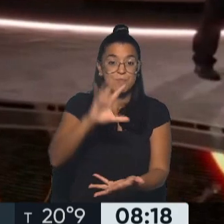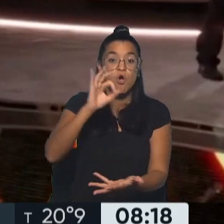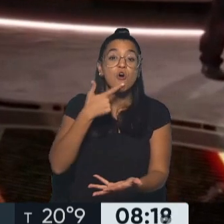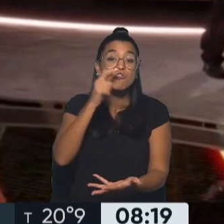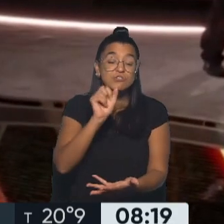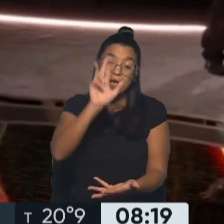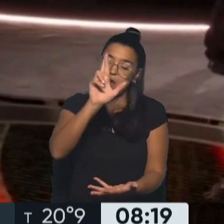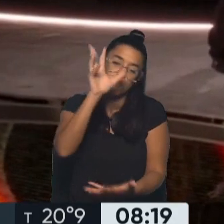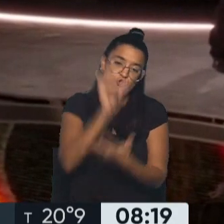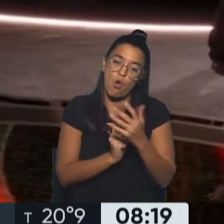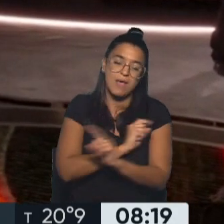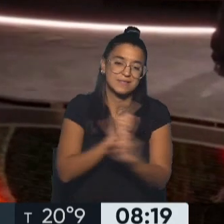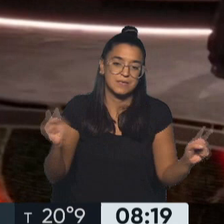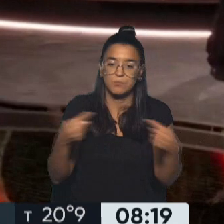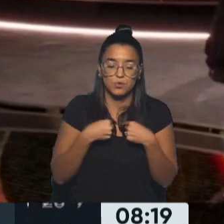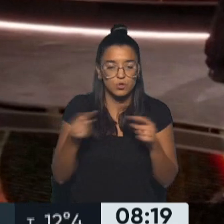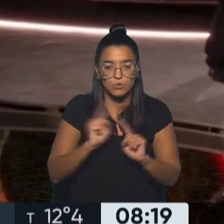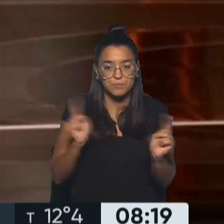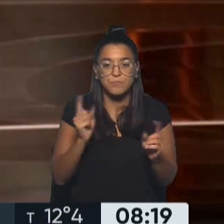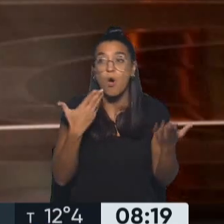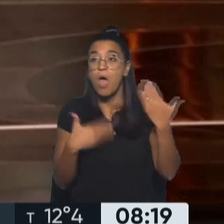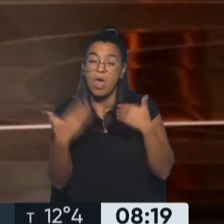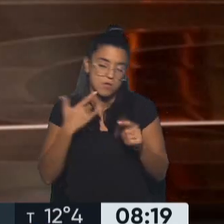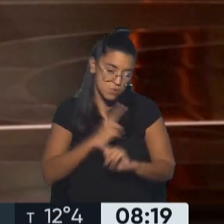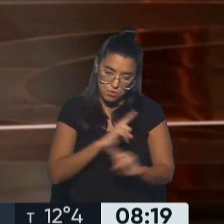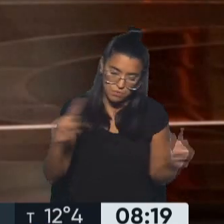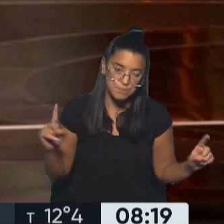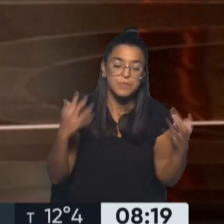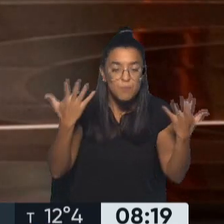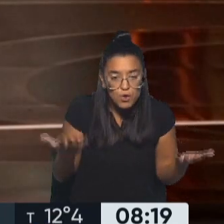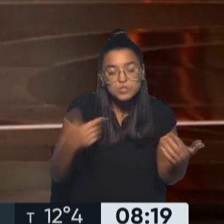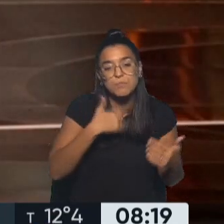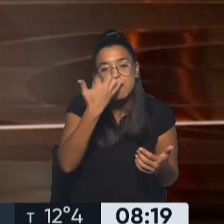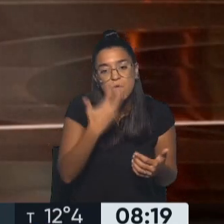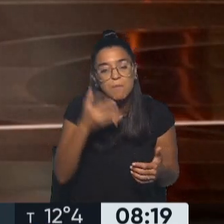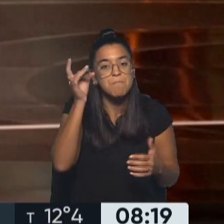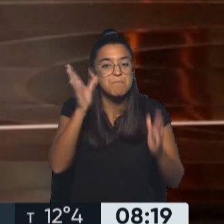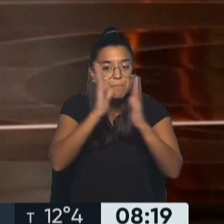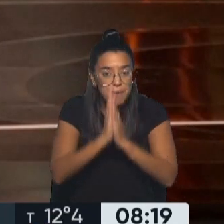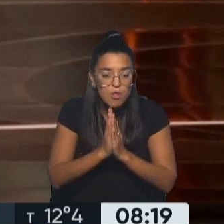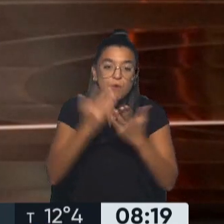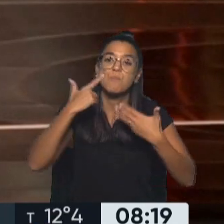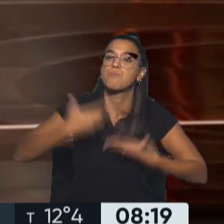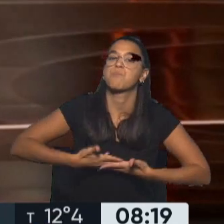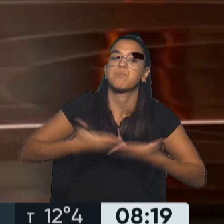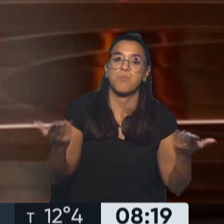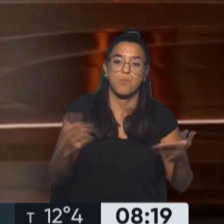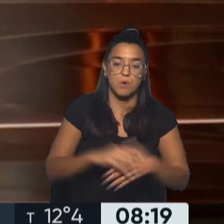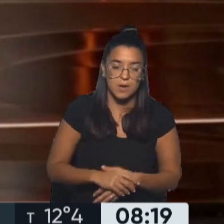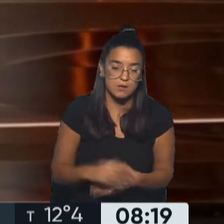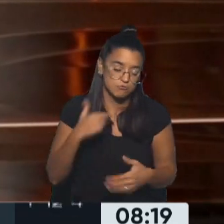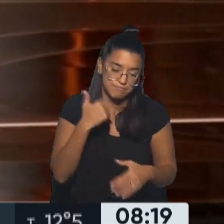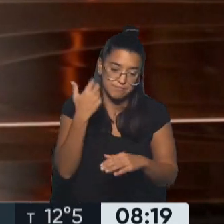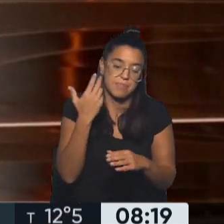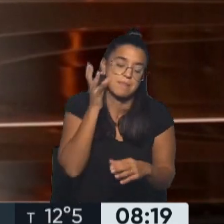fue inaceptable e inexcusable. Y por eso me gustaría pedirte disculpas públicamente, Chris. Me pasé